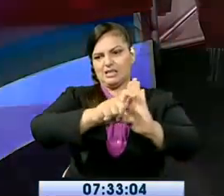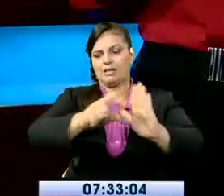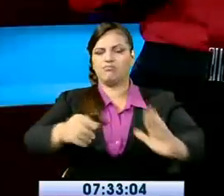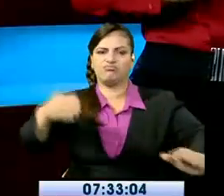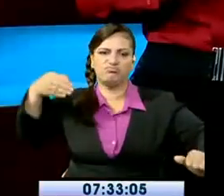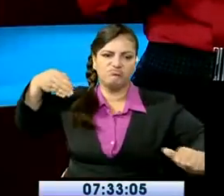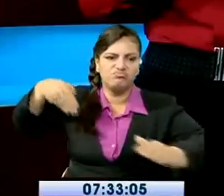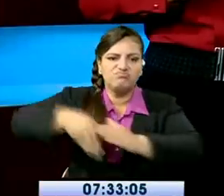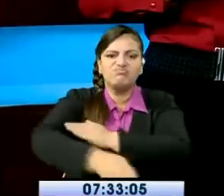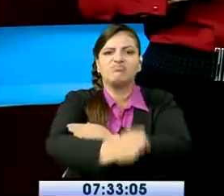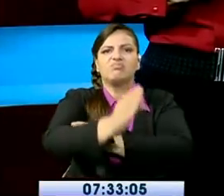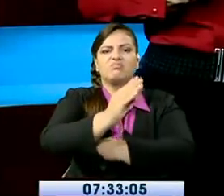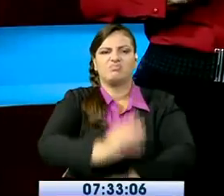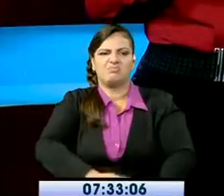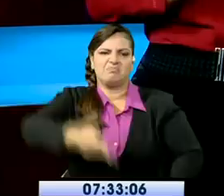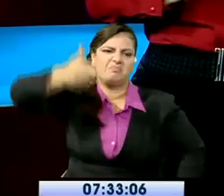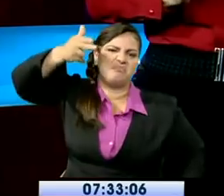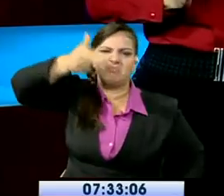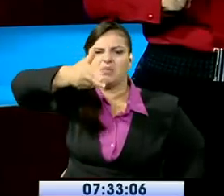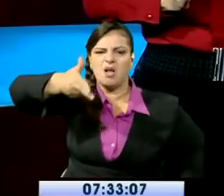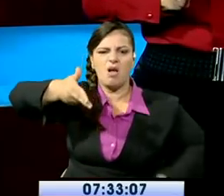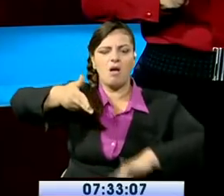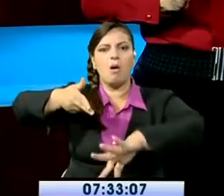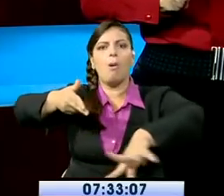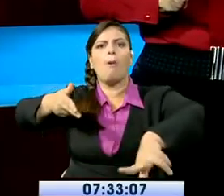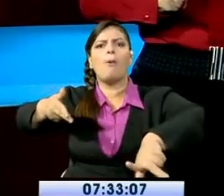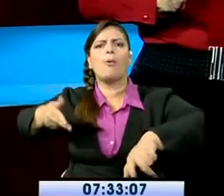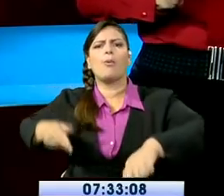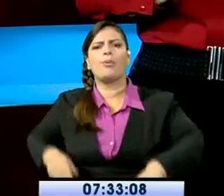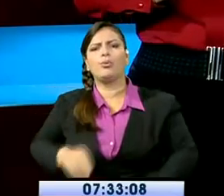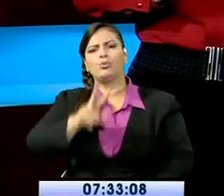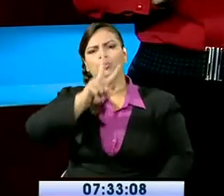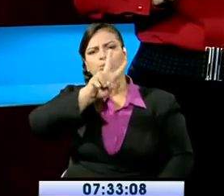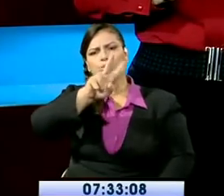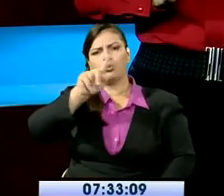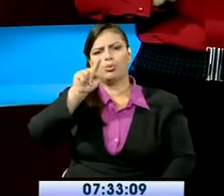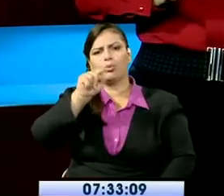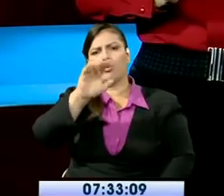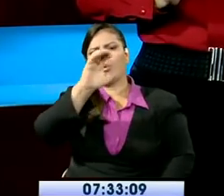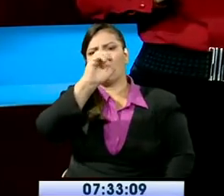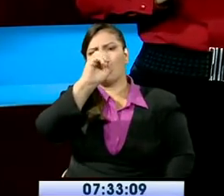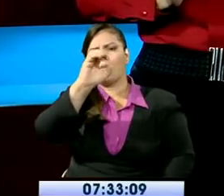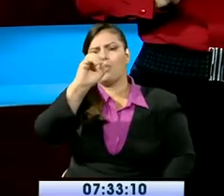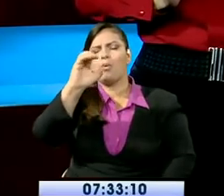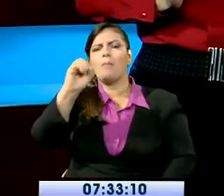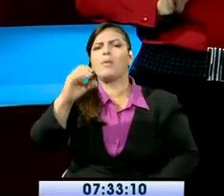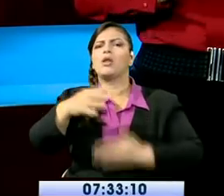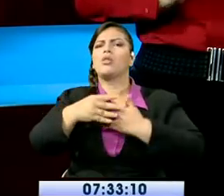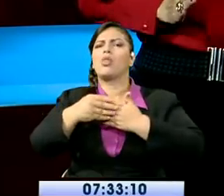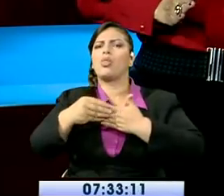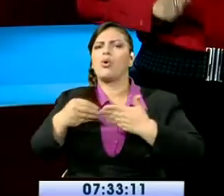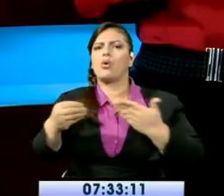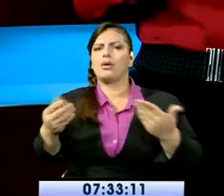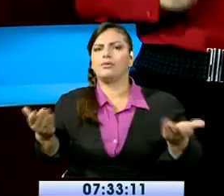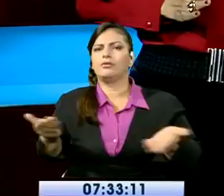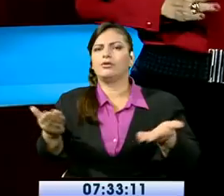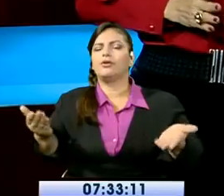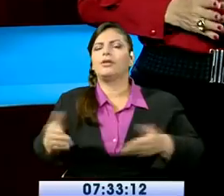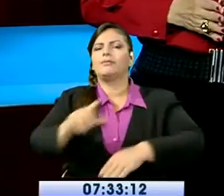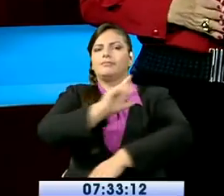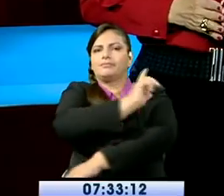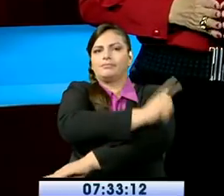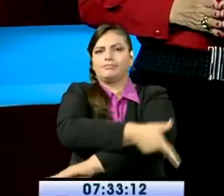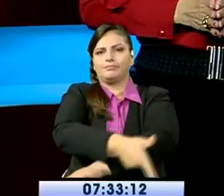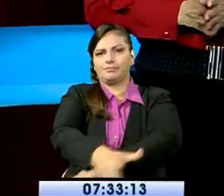aproximadamente $2,000. Este hecho, amables televidentes, ocurrió en el Cantón La Libertad, provincia de Santa